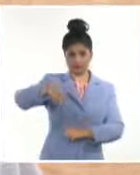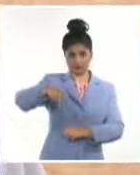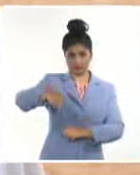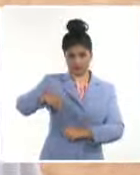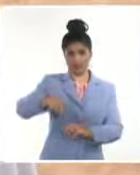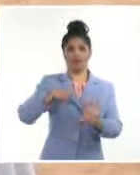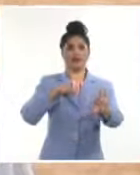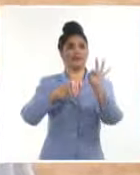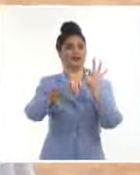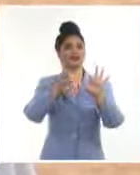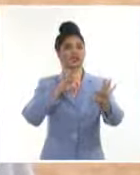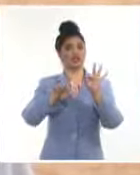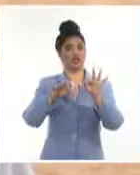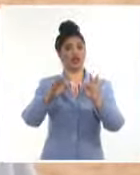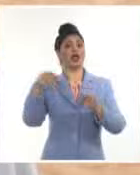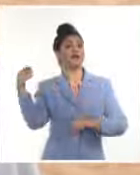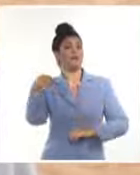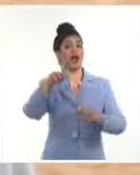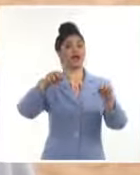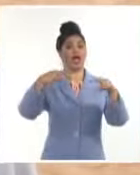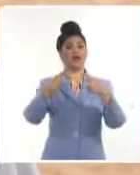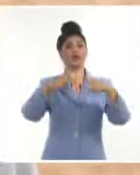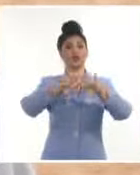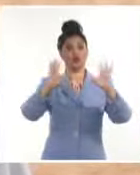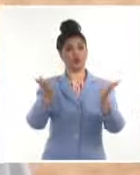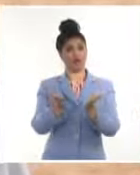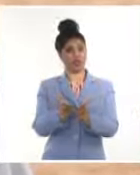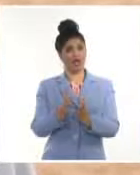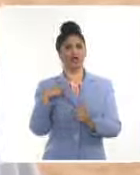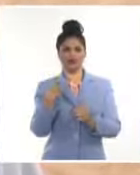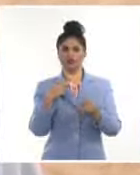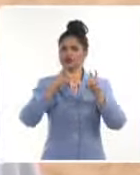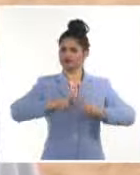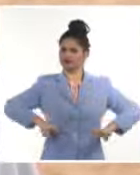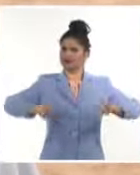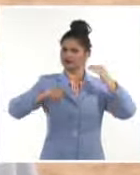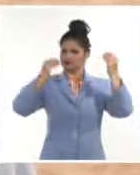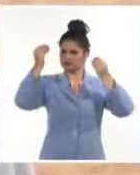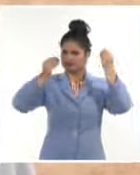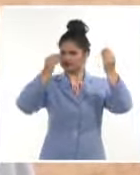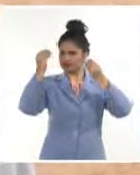seleccionar los atletas que al final van a participar en el campeonato panamericano